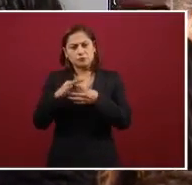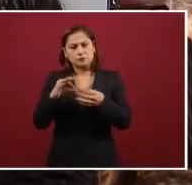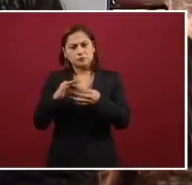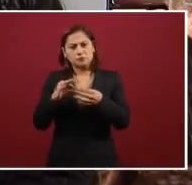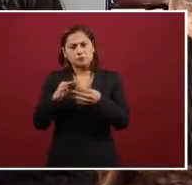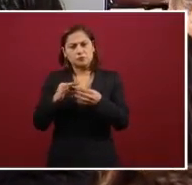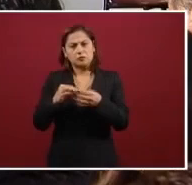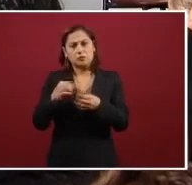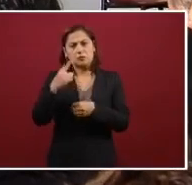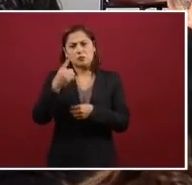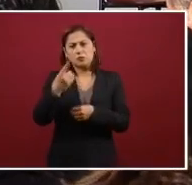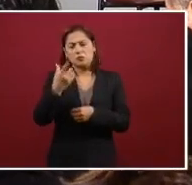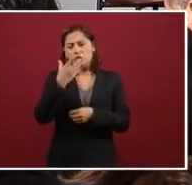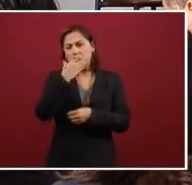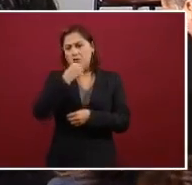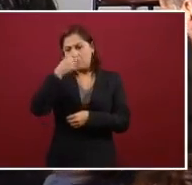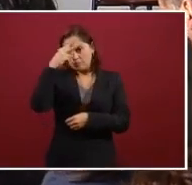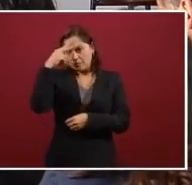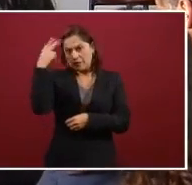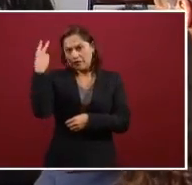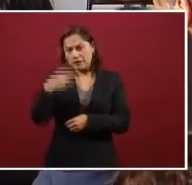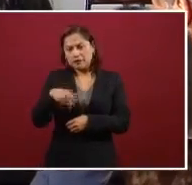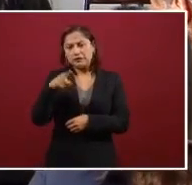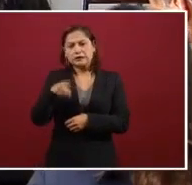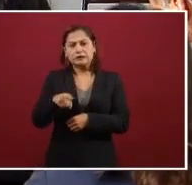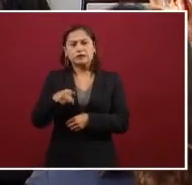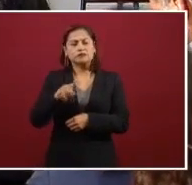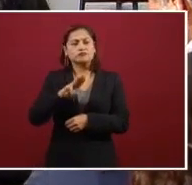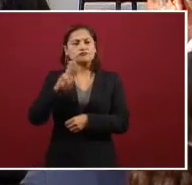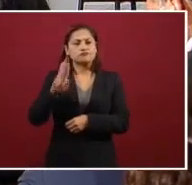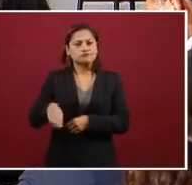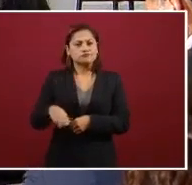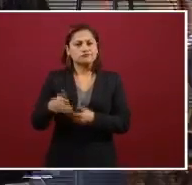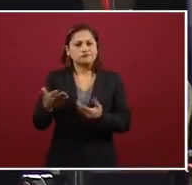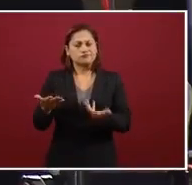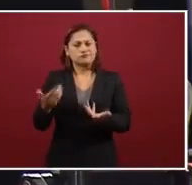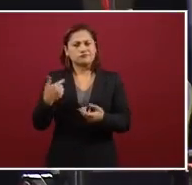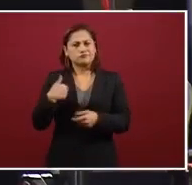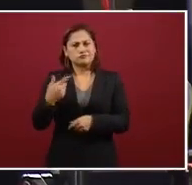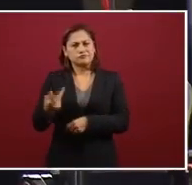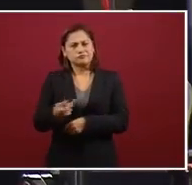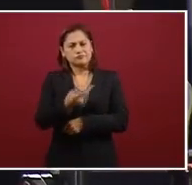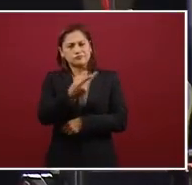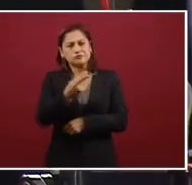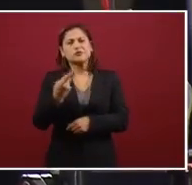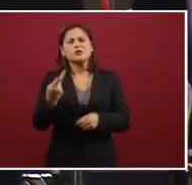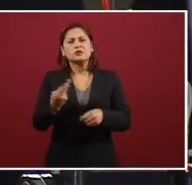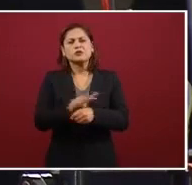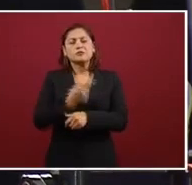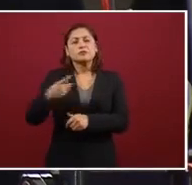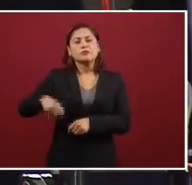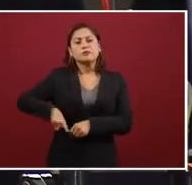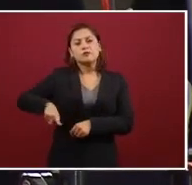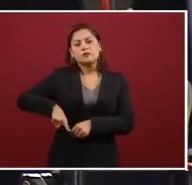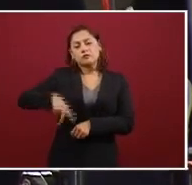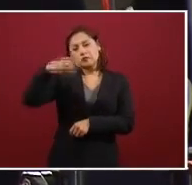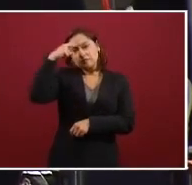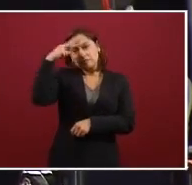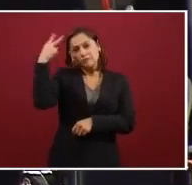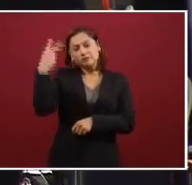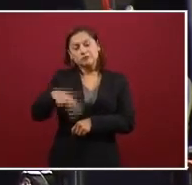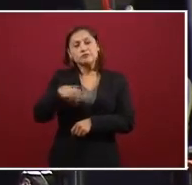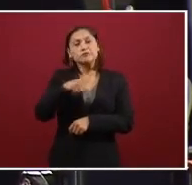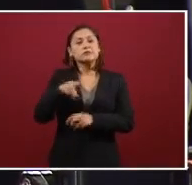agentes migratorios en Estados Unidos. ¿Qué plantea el gobierno mexicano para que ya no se sigan dando estos casos